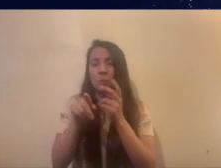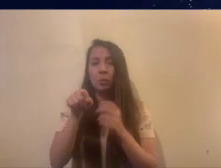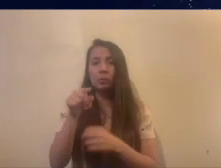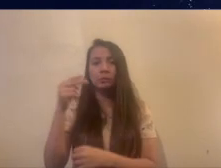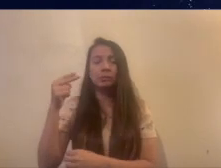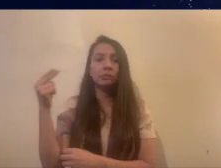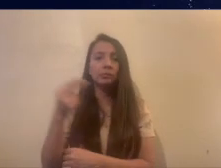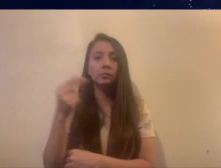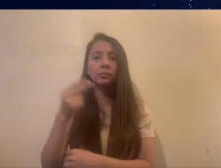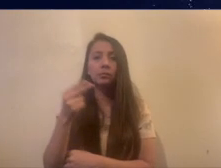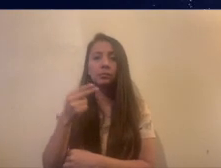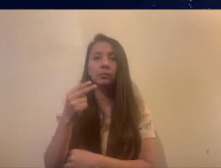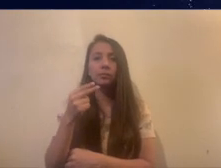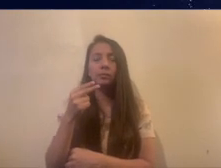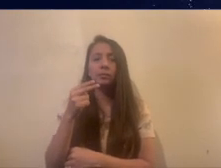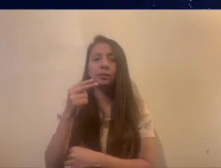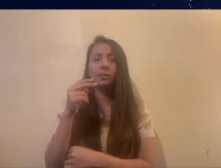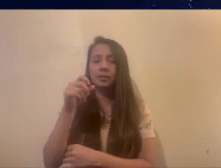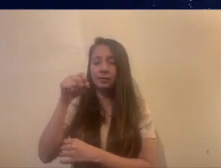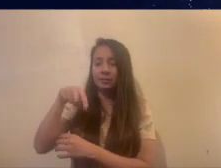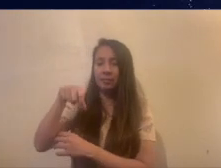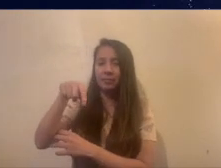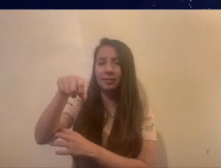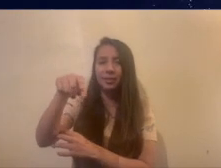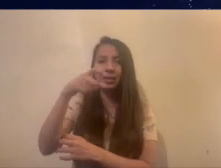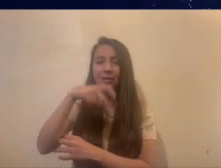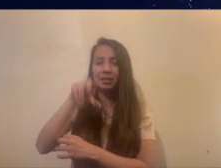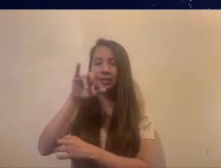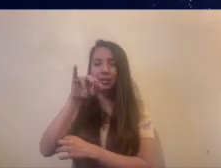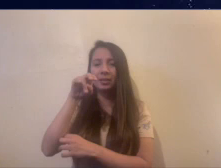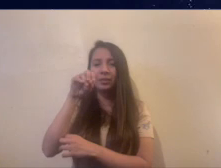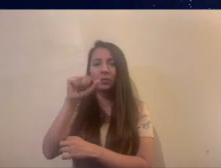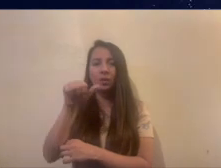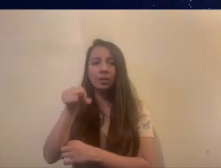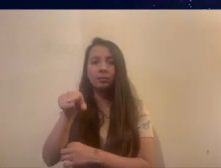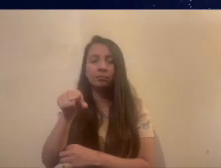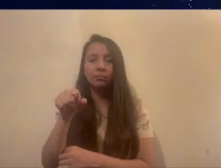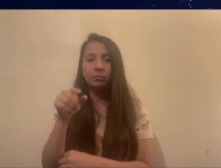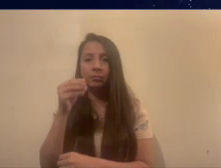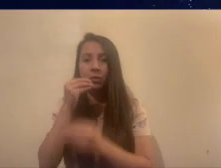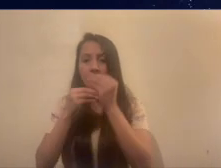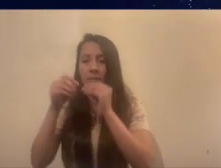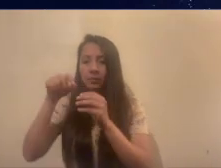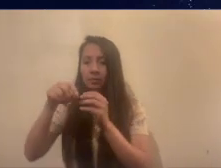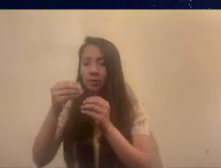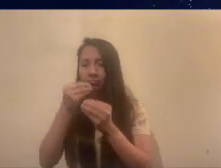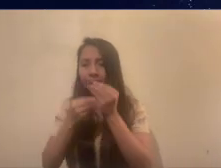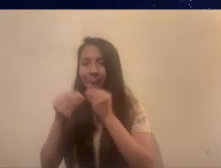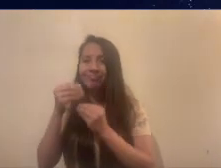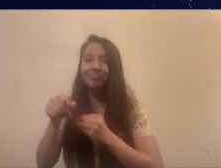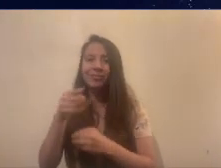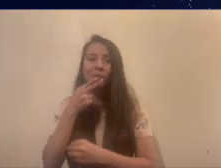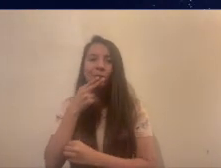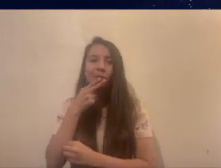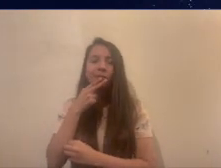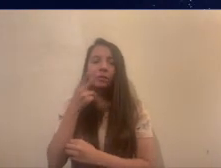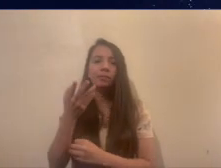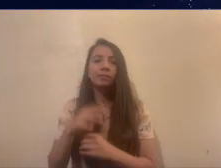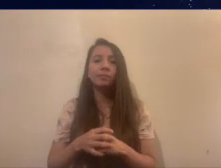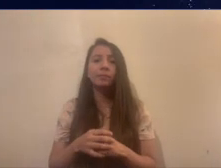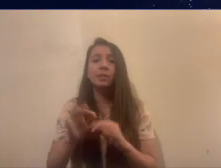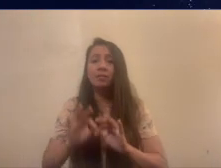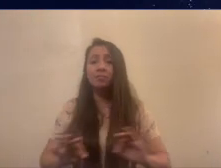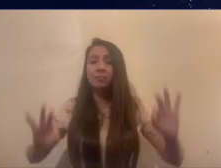caso sería el fruto, que es el aquenio o semilla de quinoa, que es lo que se consume. También es importante que